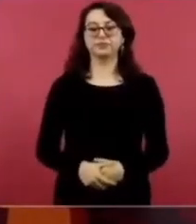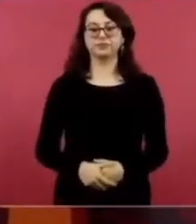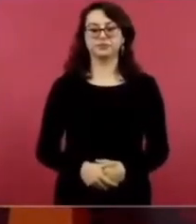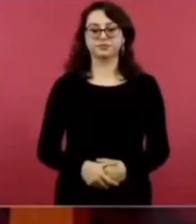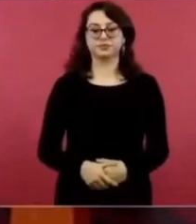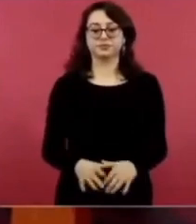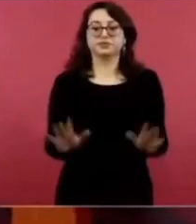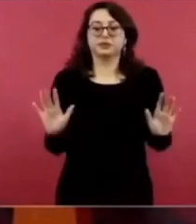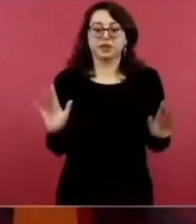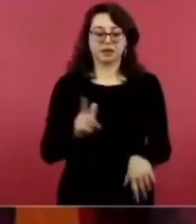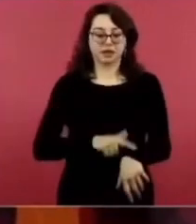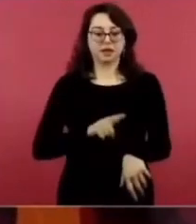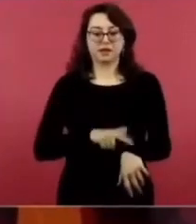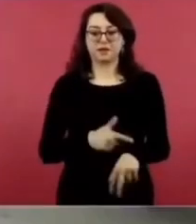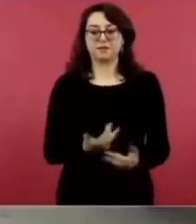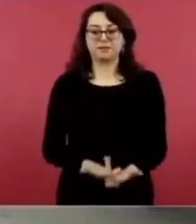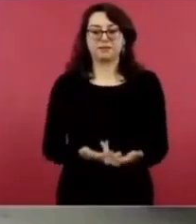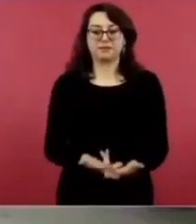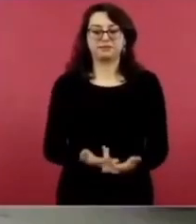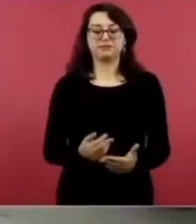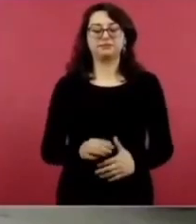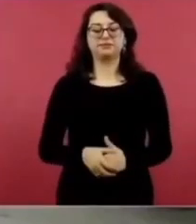A ver hasta dónde lleguemos.